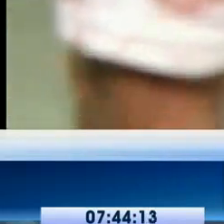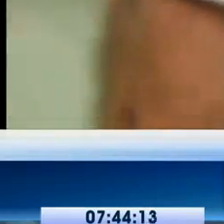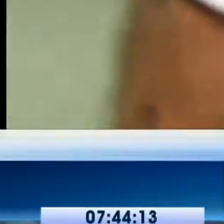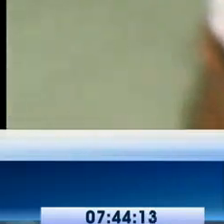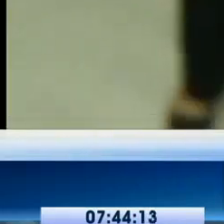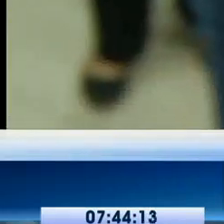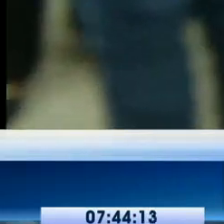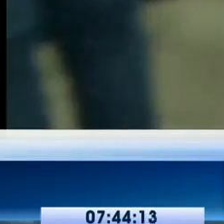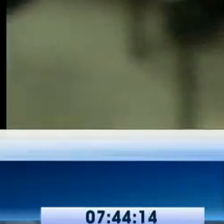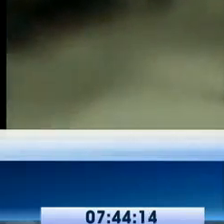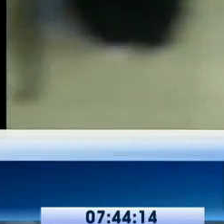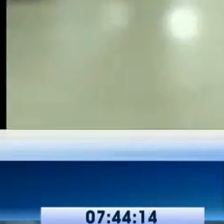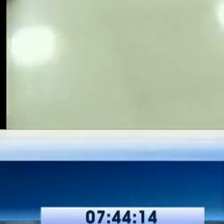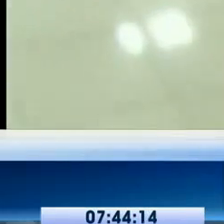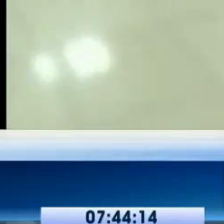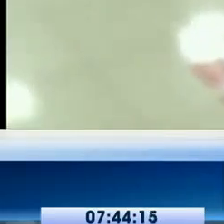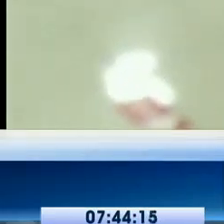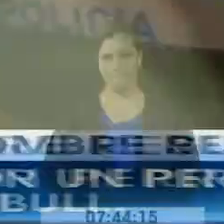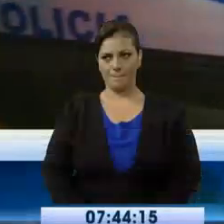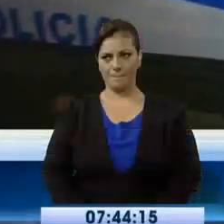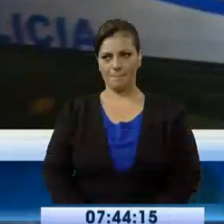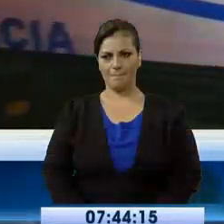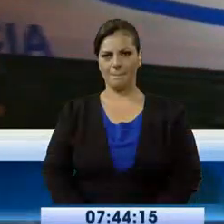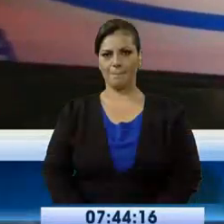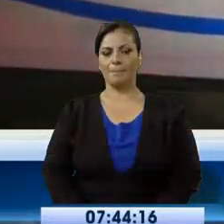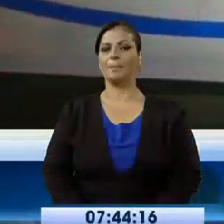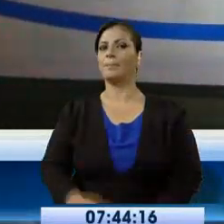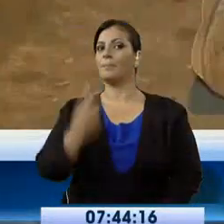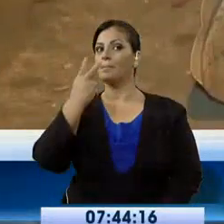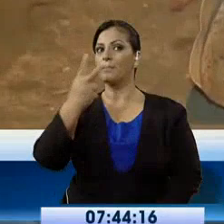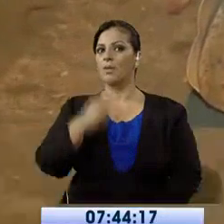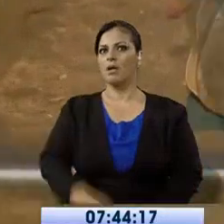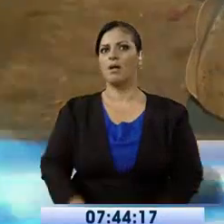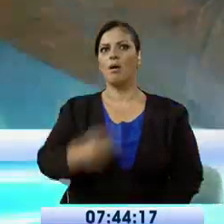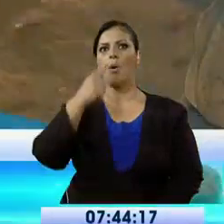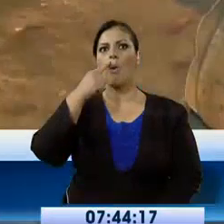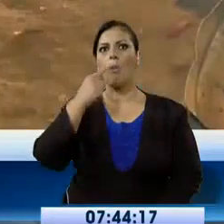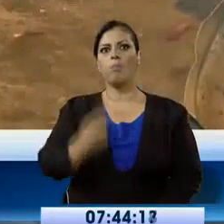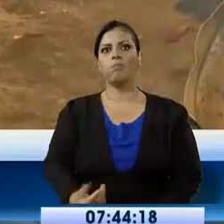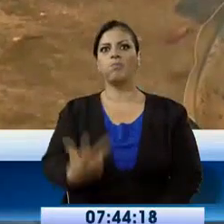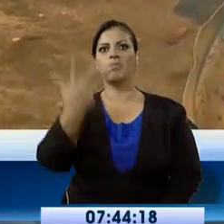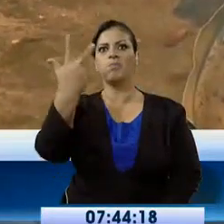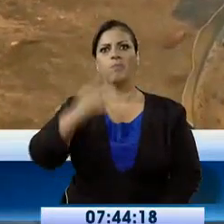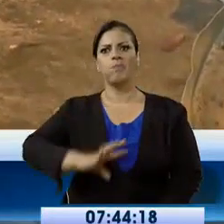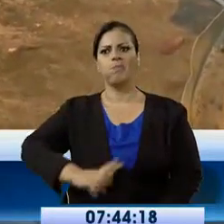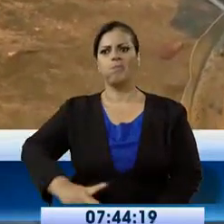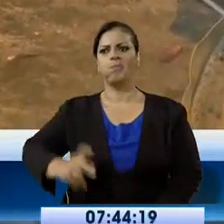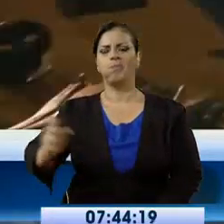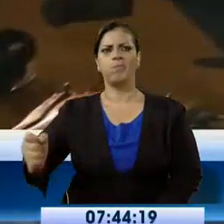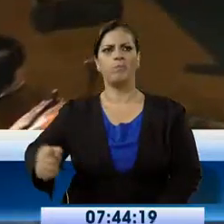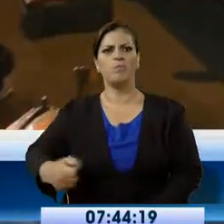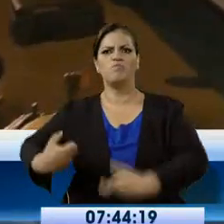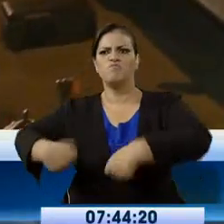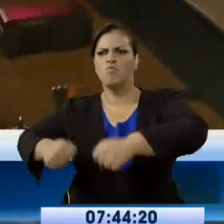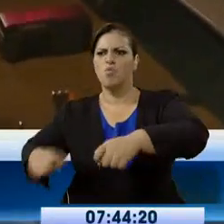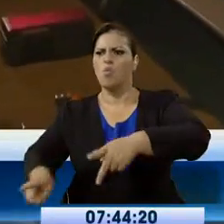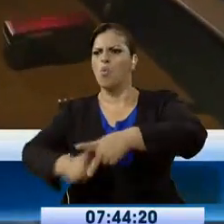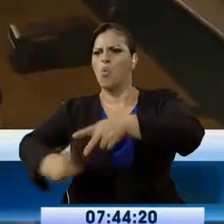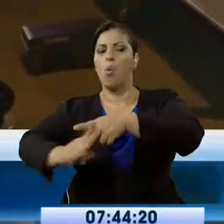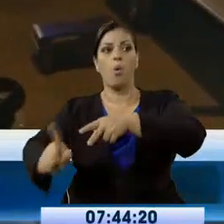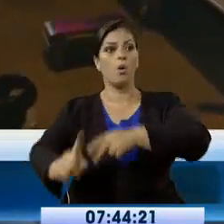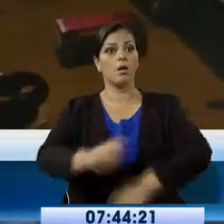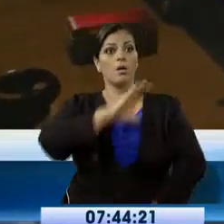ha desaparecido. Una persecución termina con la detención de dos supuestos antisociales, esto en el cantón La Libertad, provincia de Santa